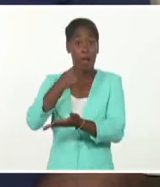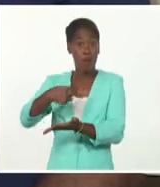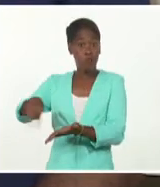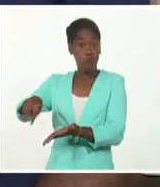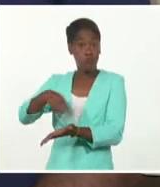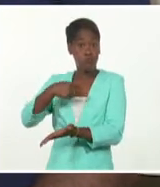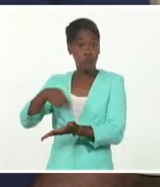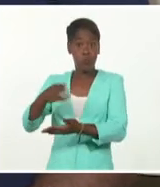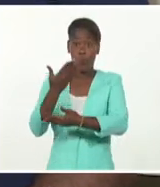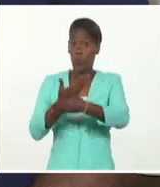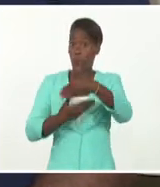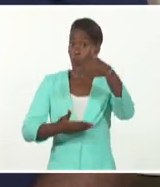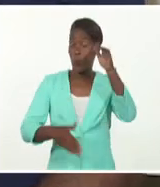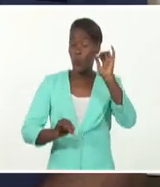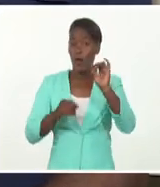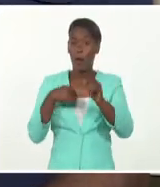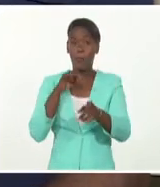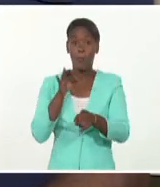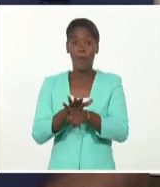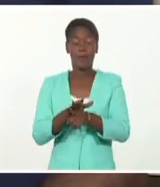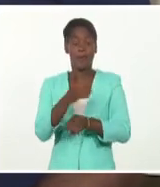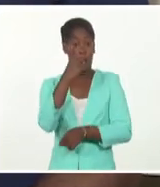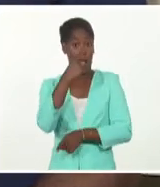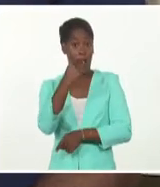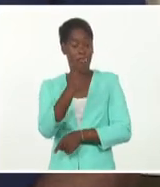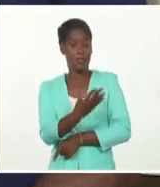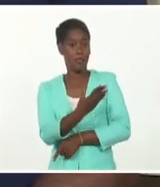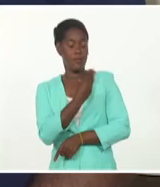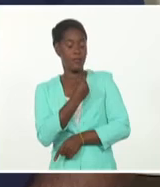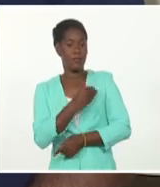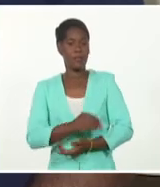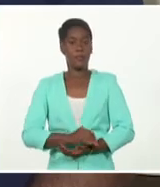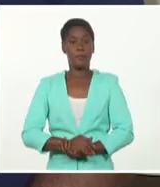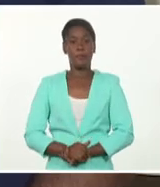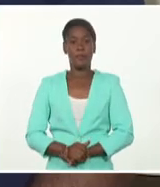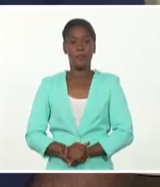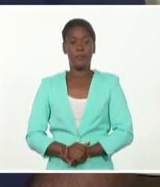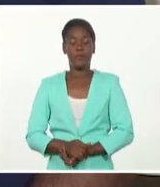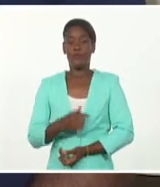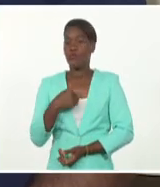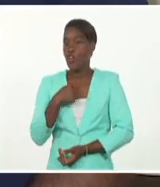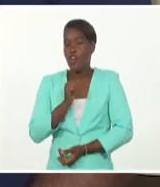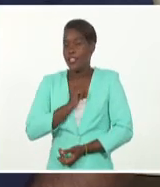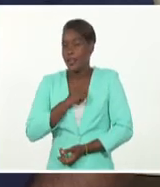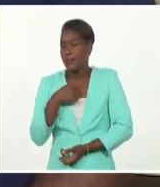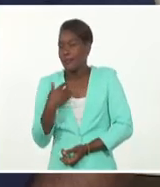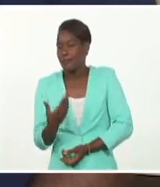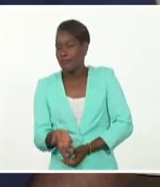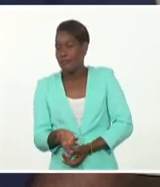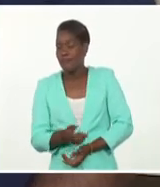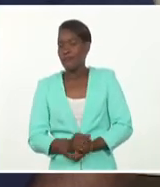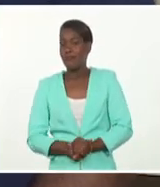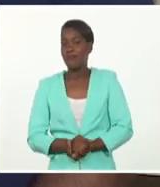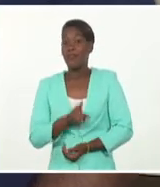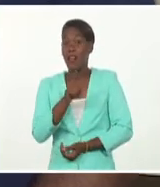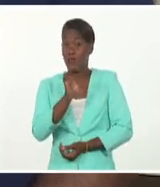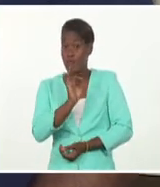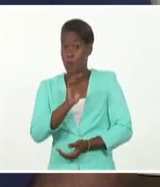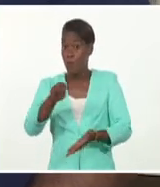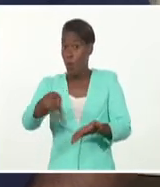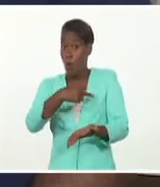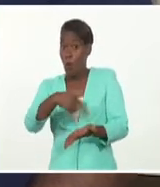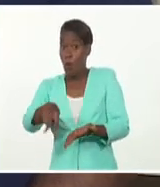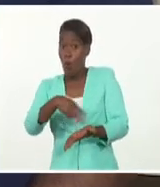Alicia se me inclina y me dice, o sea, hace así al lado y me dice, yo quiero hacer que se haga en el ballet